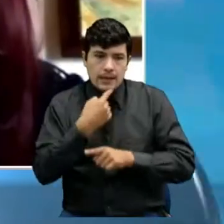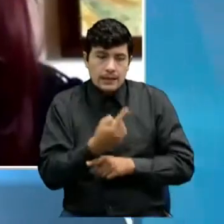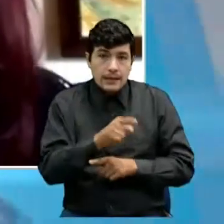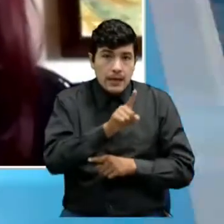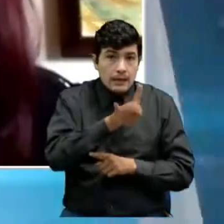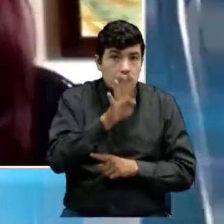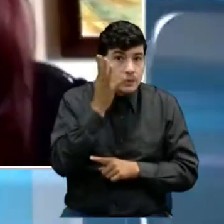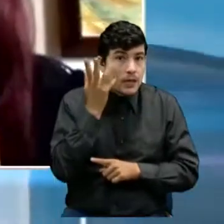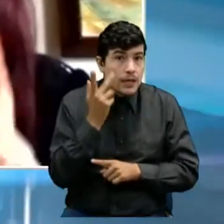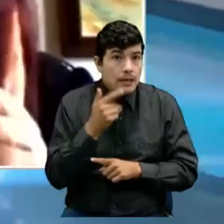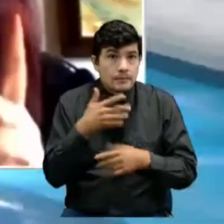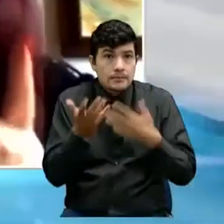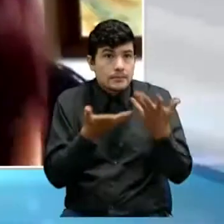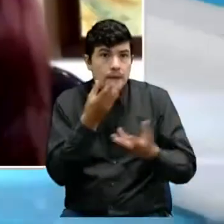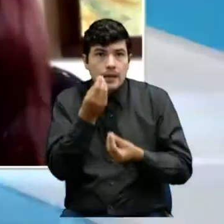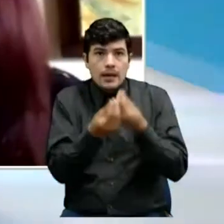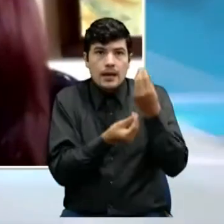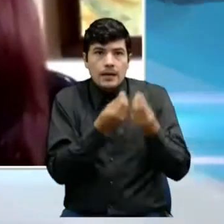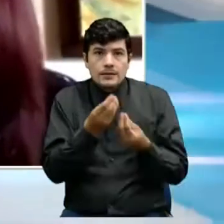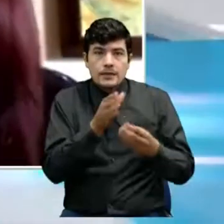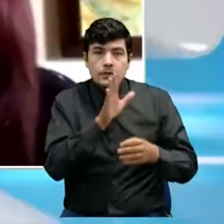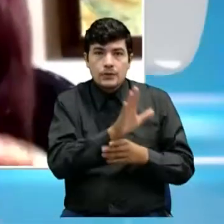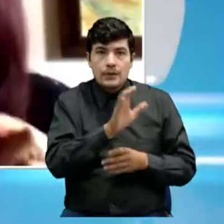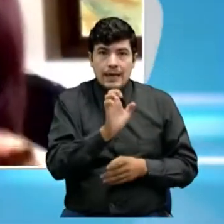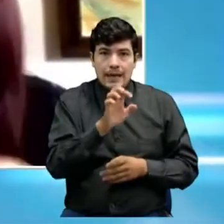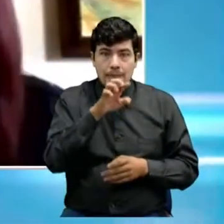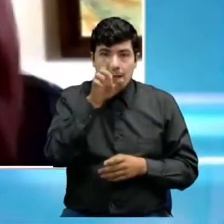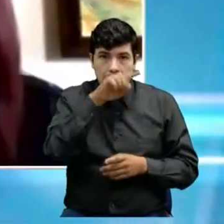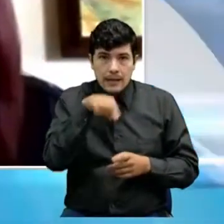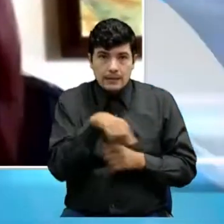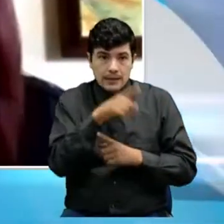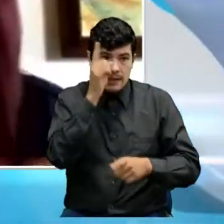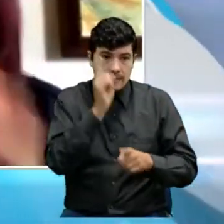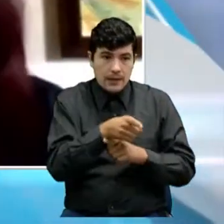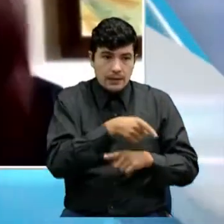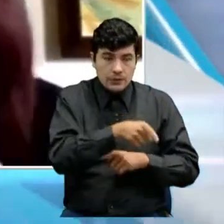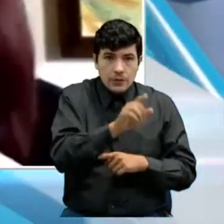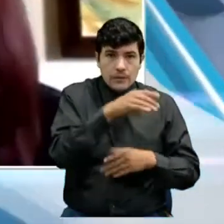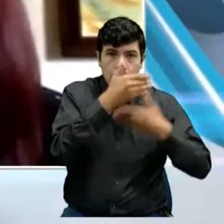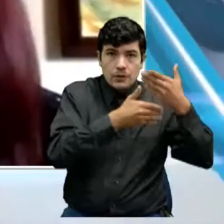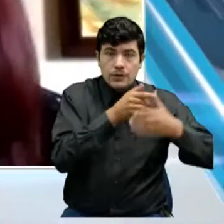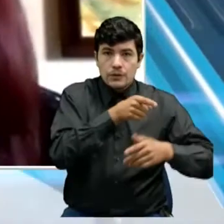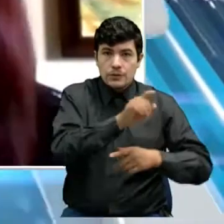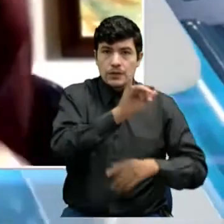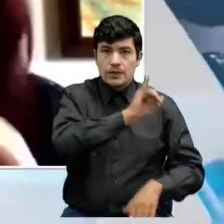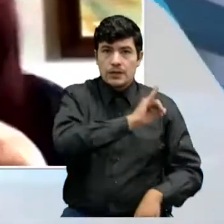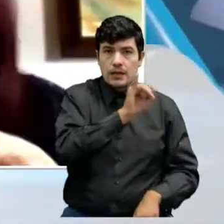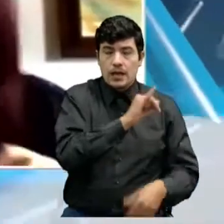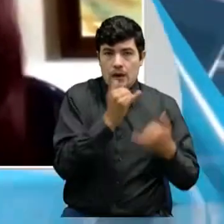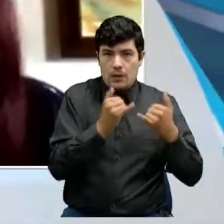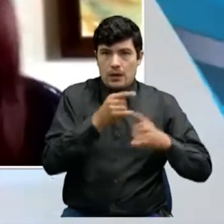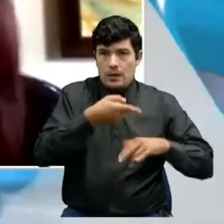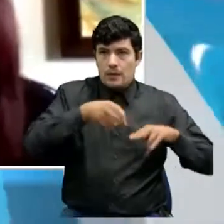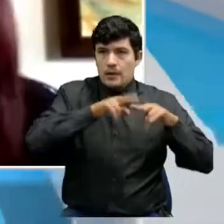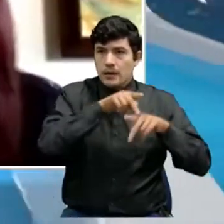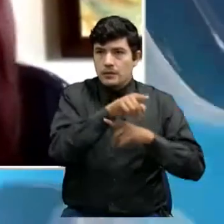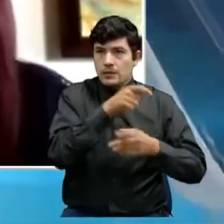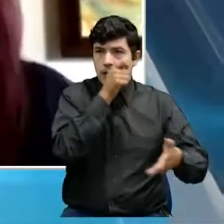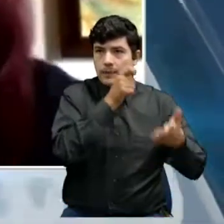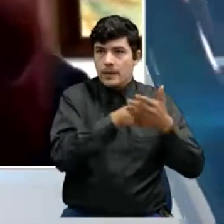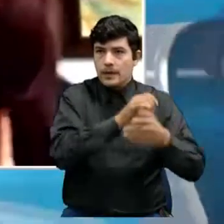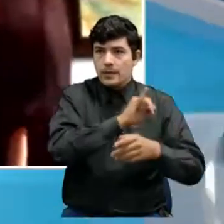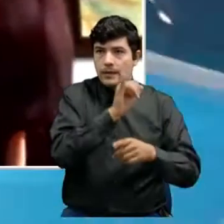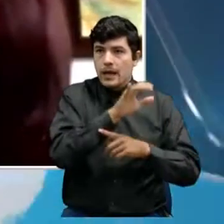esos 14 días, si la EPS emite la incapacidad, entonces se cobra y se paga como